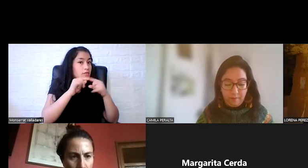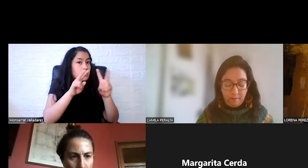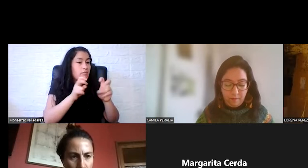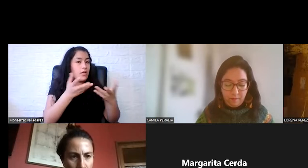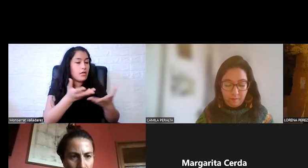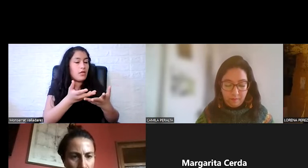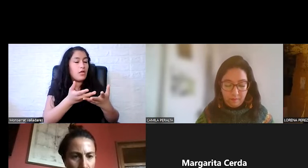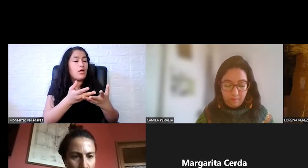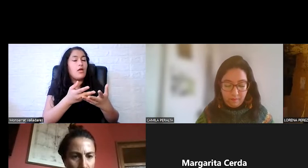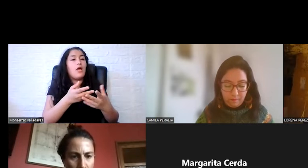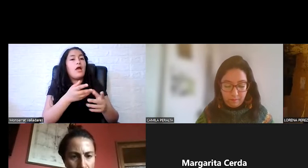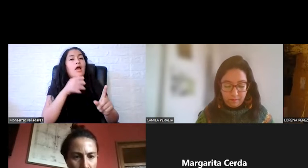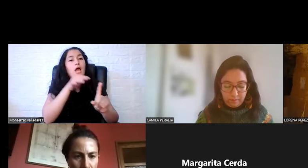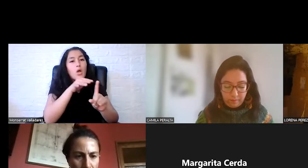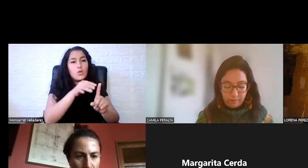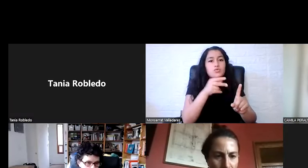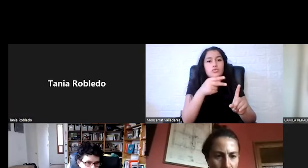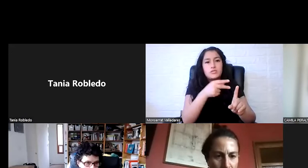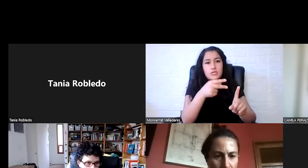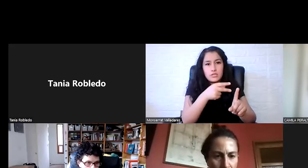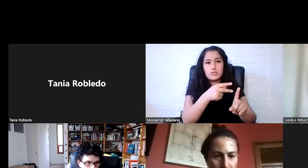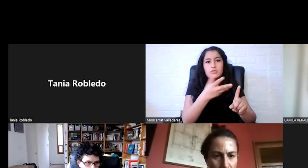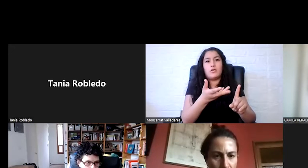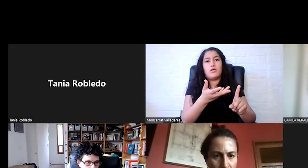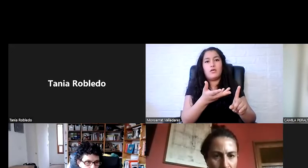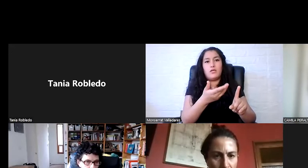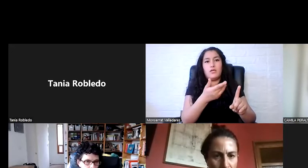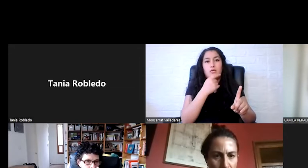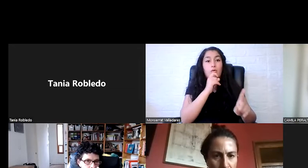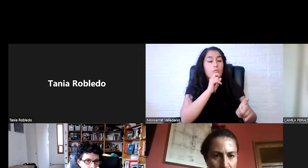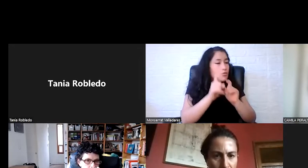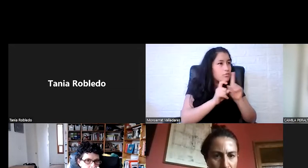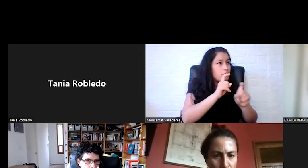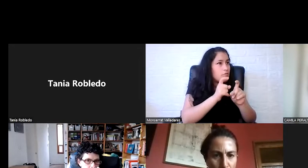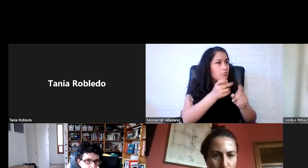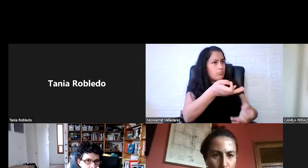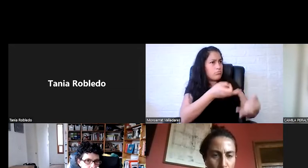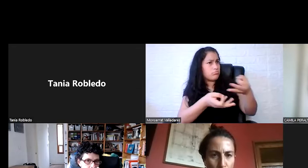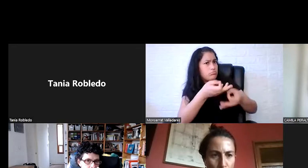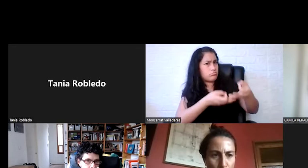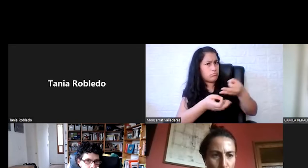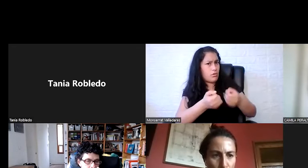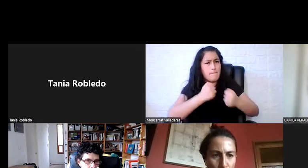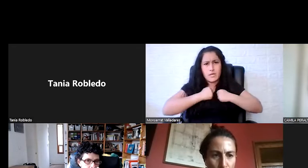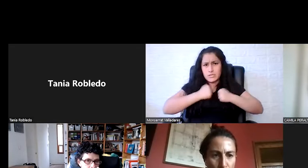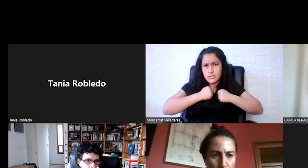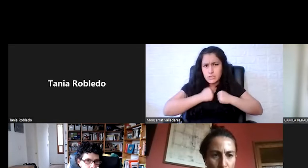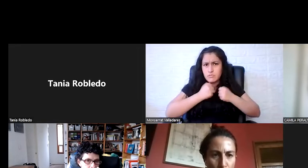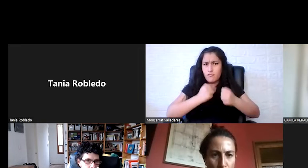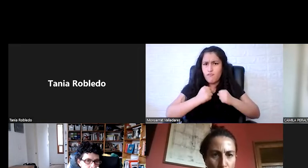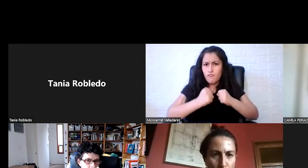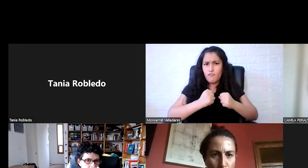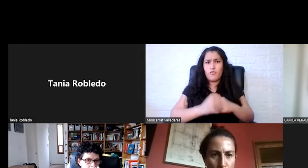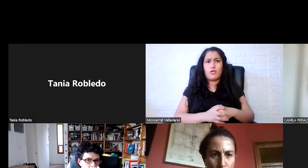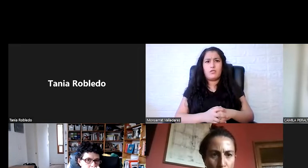esto era como del libro de texto de machismo, en términos de utilizar el